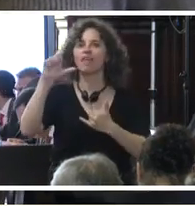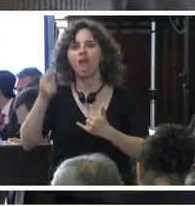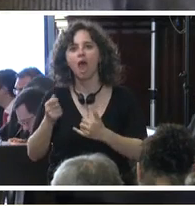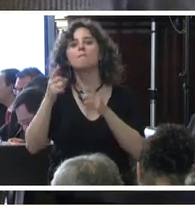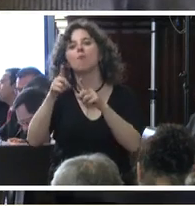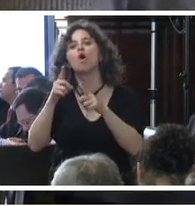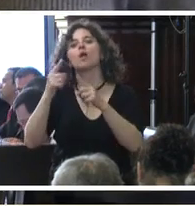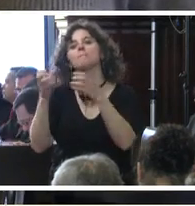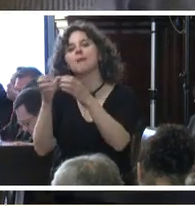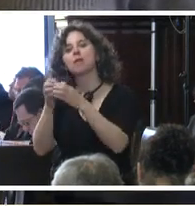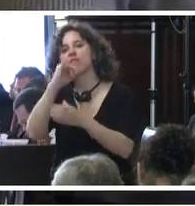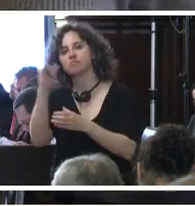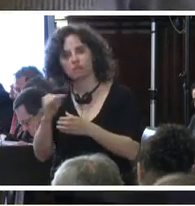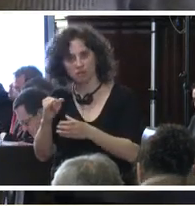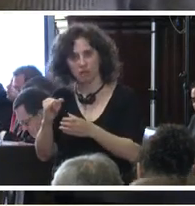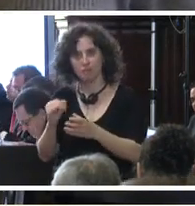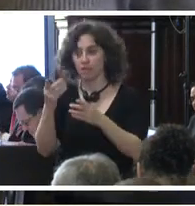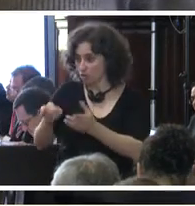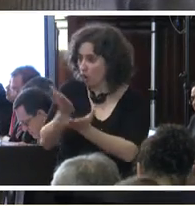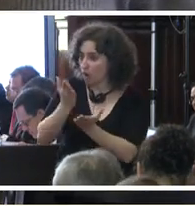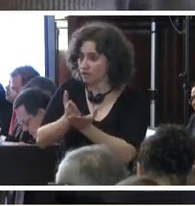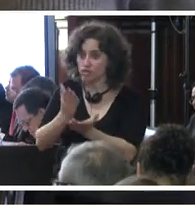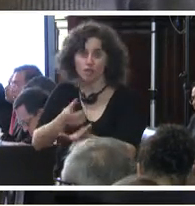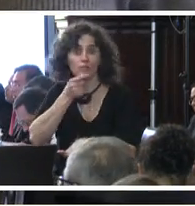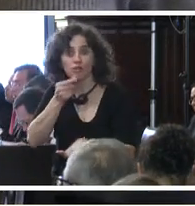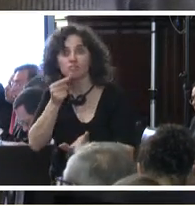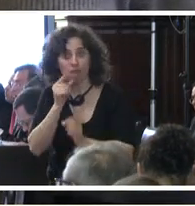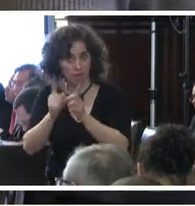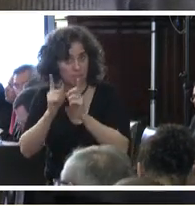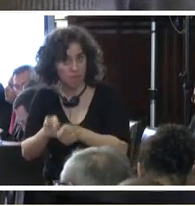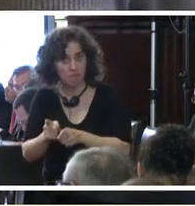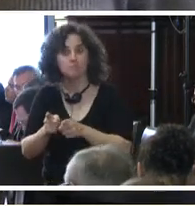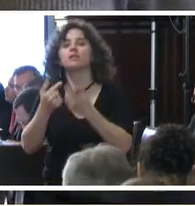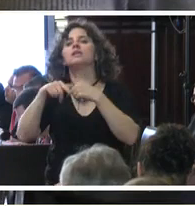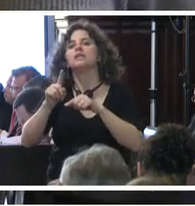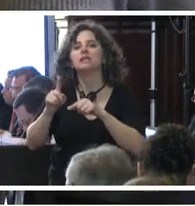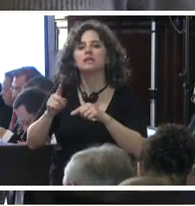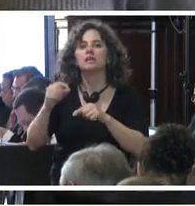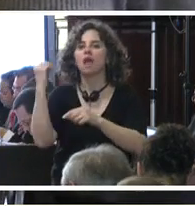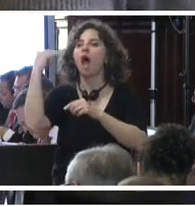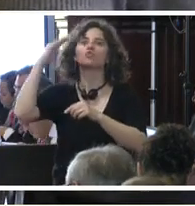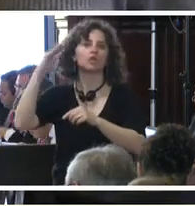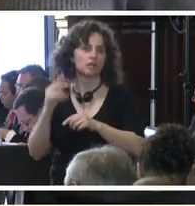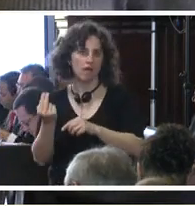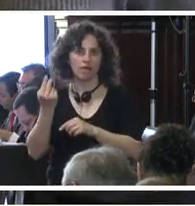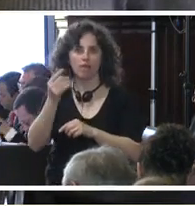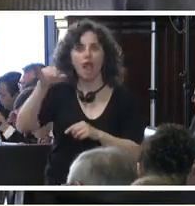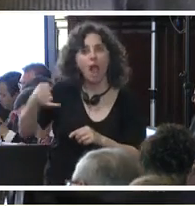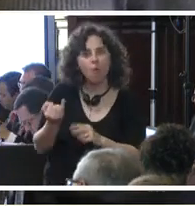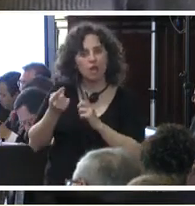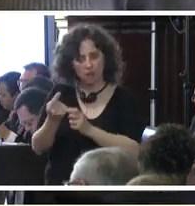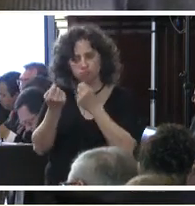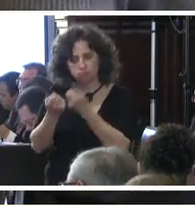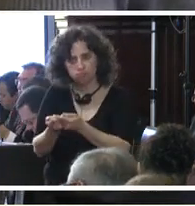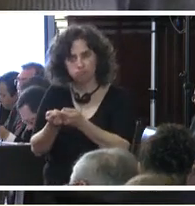Zetas. Esto se llevó a cabo con la colaboración de la policía de Allende y la inacción de las principales autoridades de Coahuila.